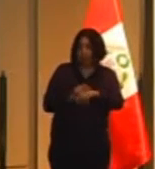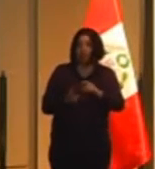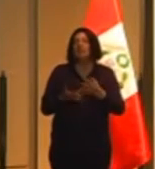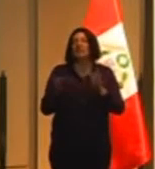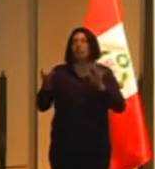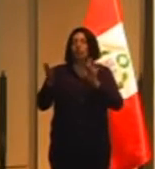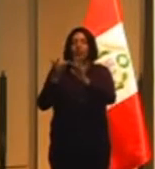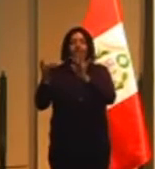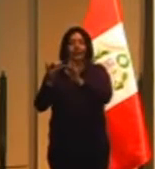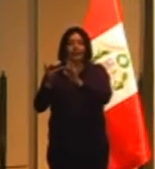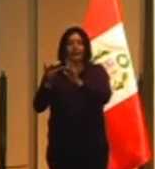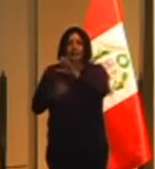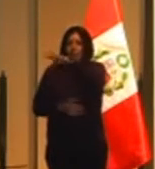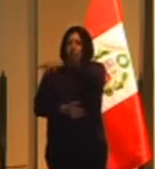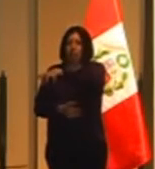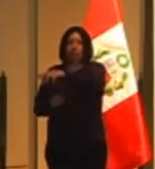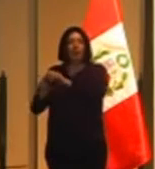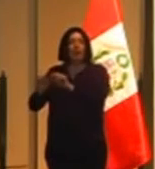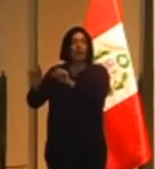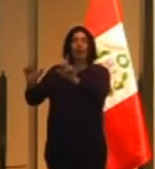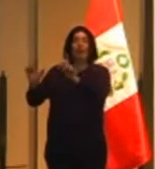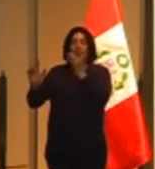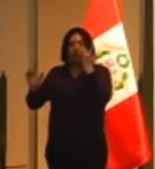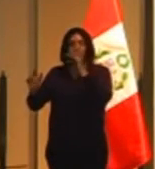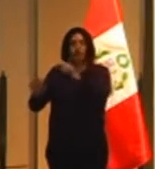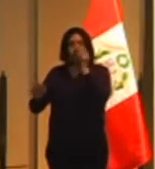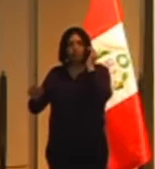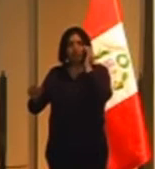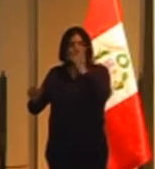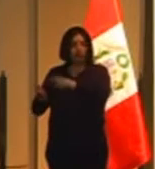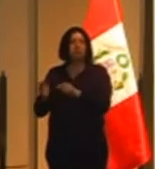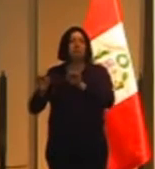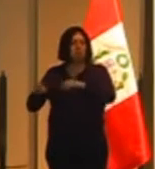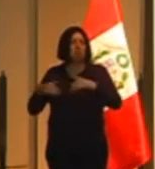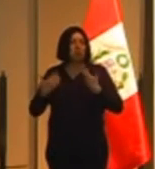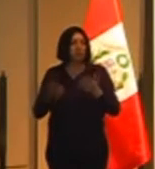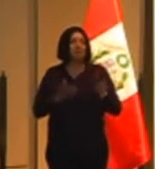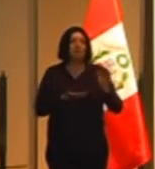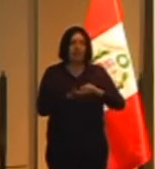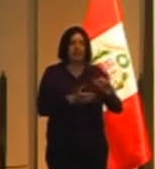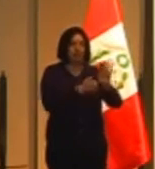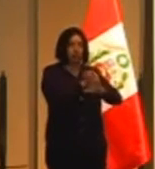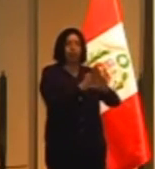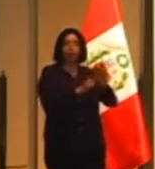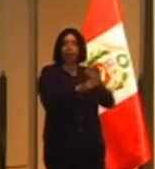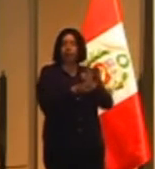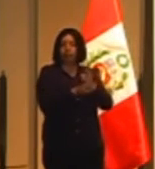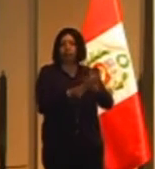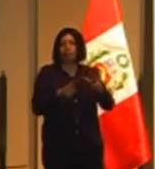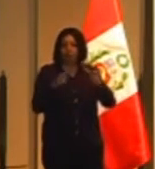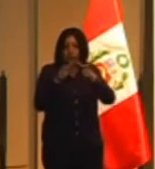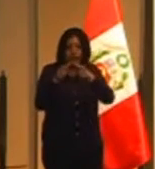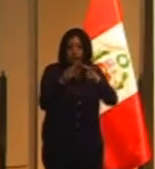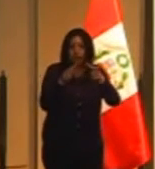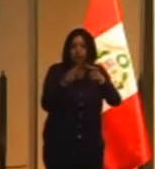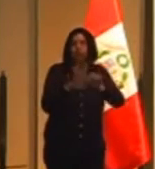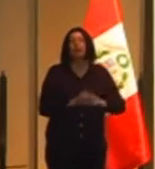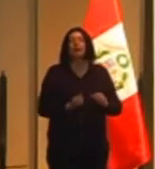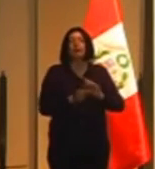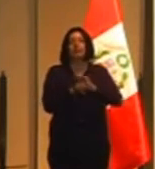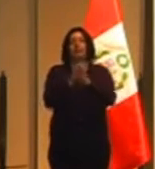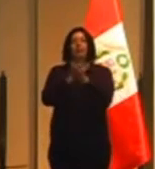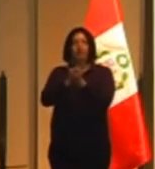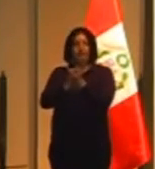con nuestra central de alerta Miraflores, nos lleva a poder tener mejor seguridad con relación a los